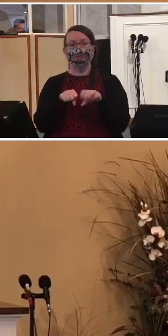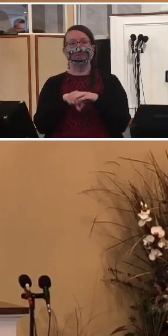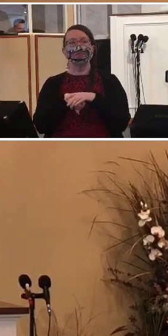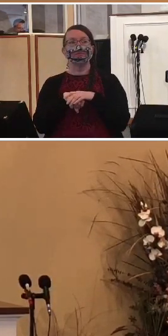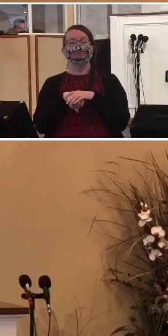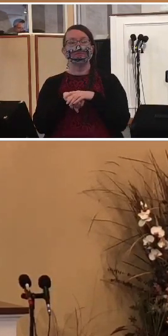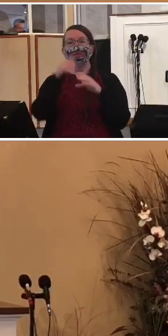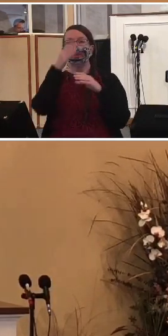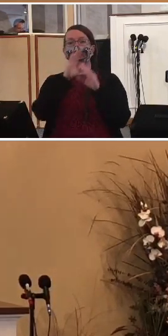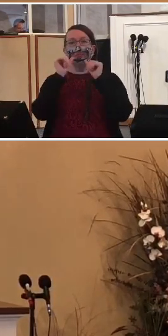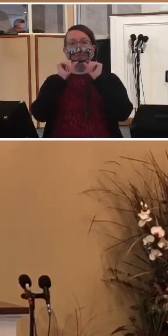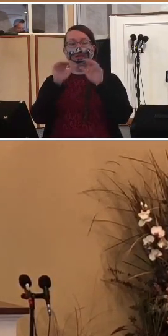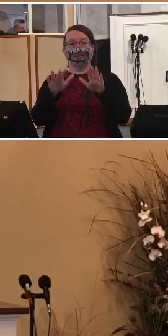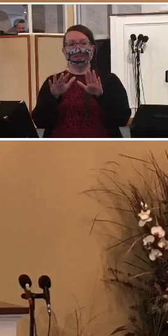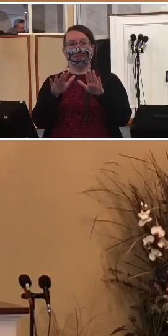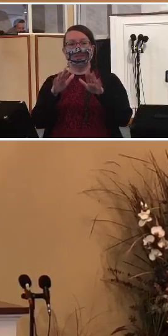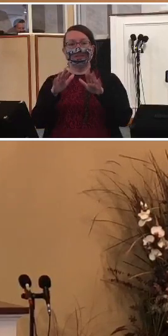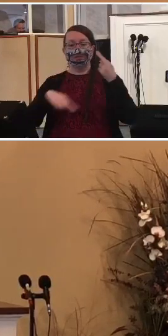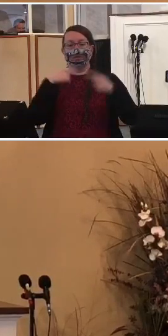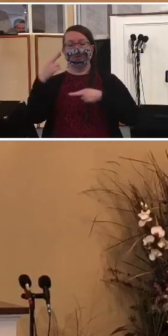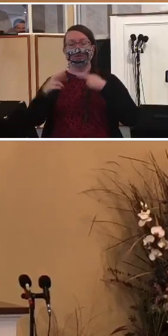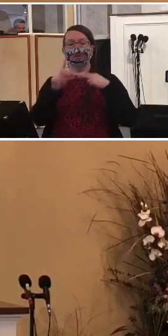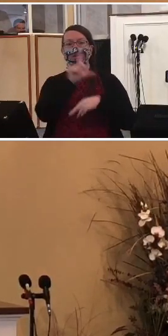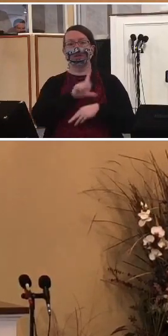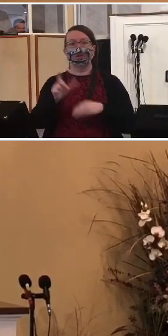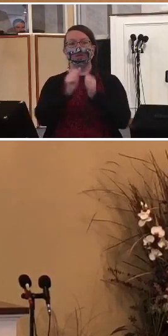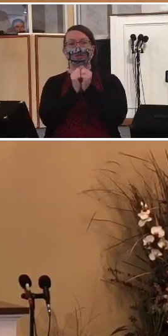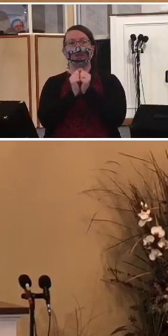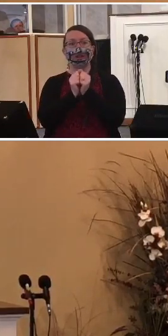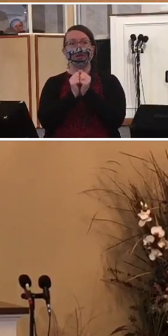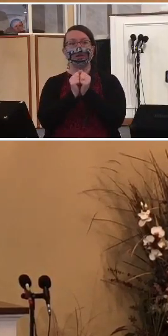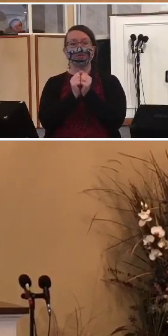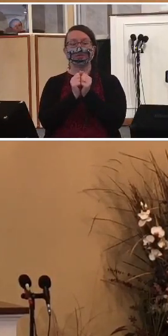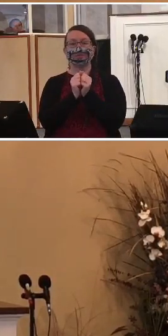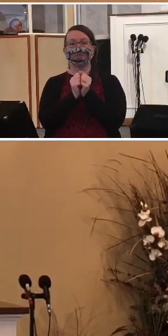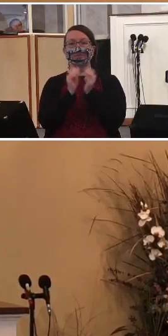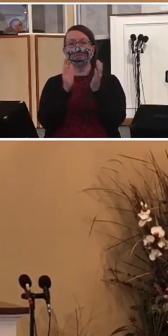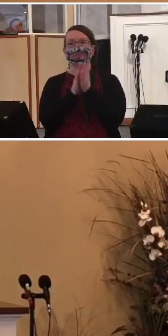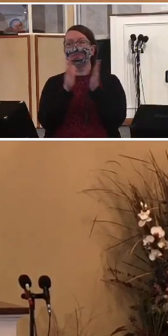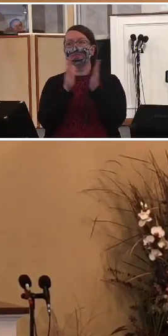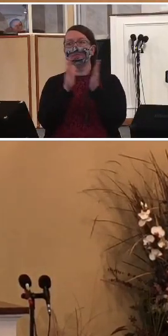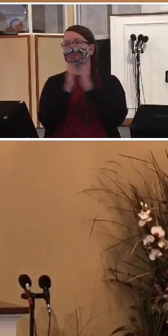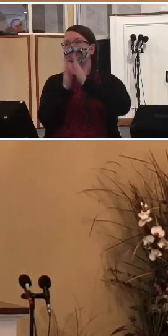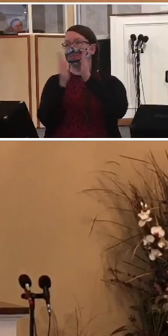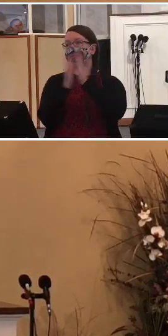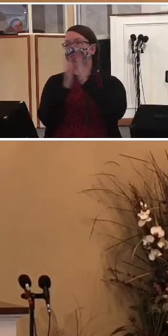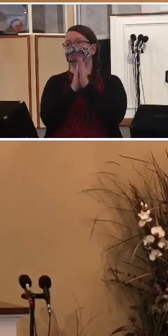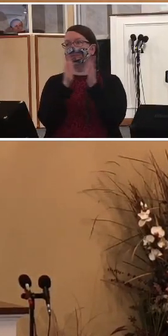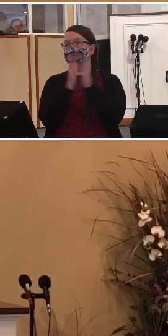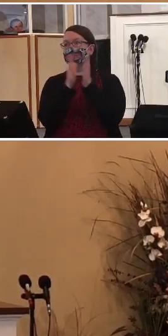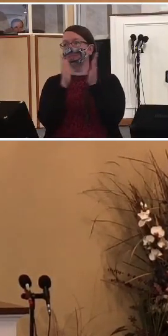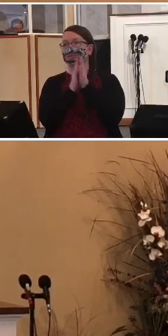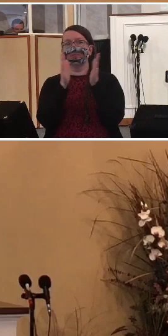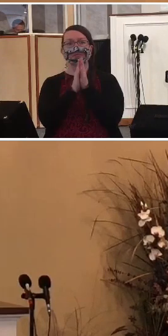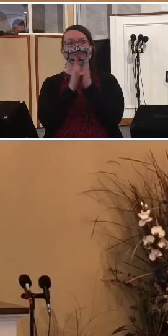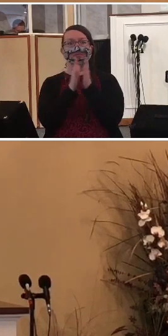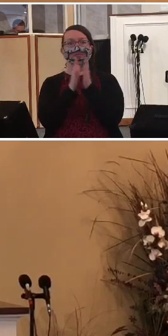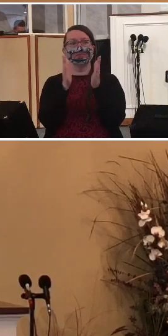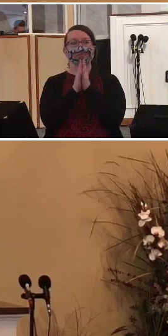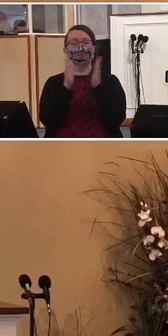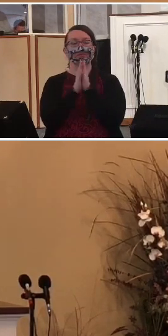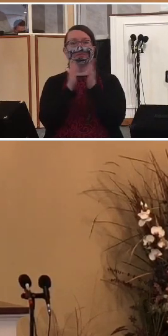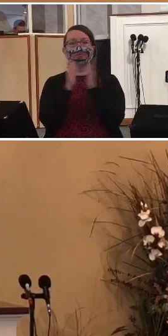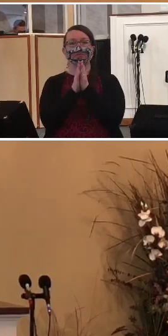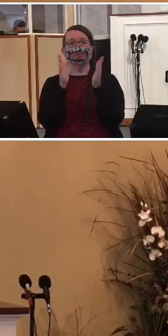lista. Vamos a regocijarnos a darle una alabanza al Señor una vez más y darle la gracia por todo lo que Él ha hecho.